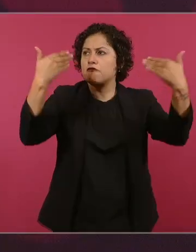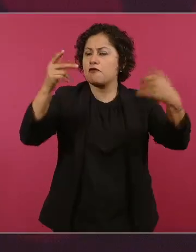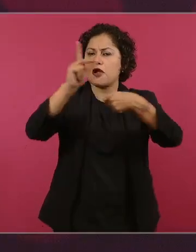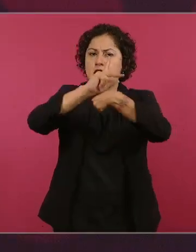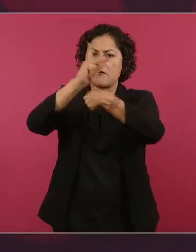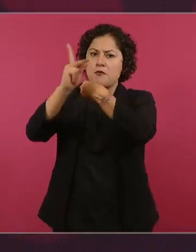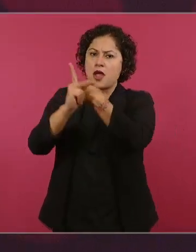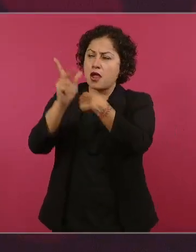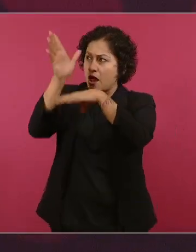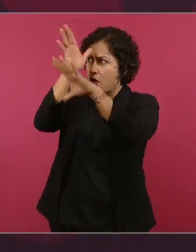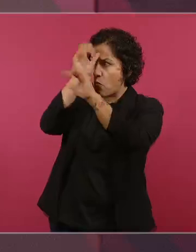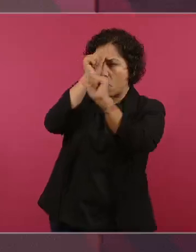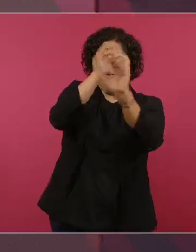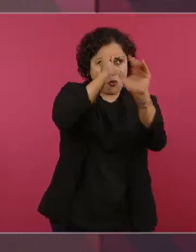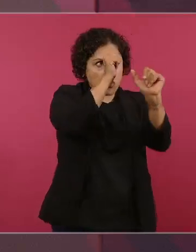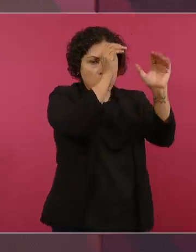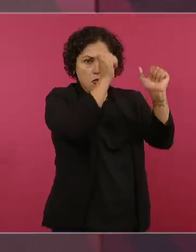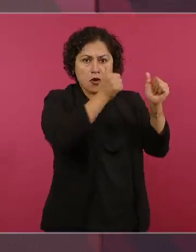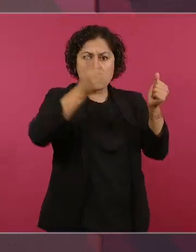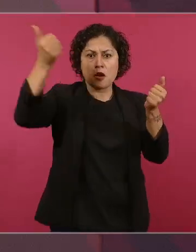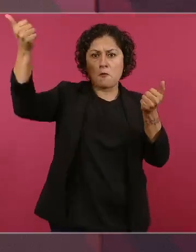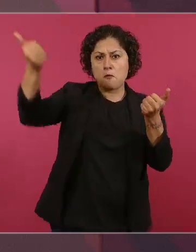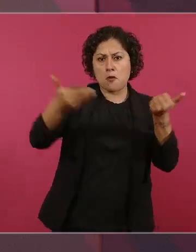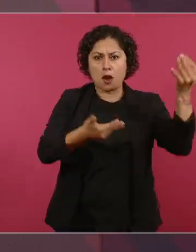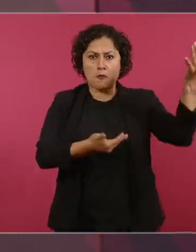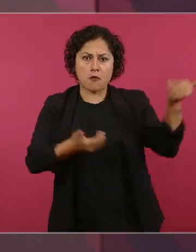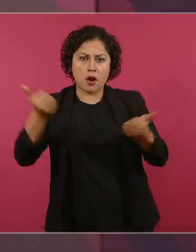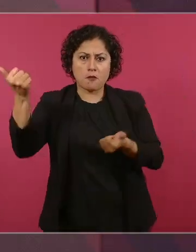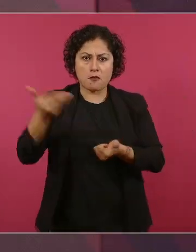que ha llegado a México como nunca.